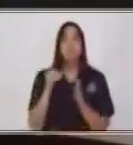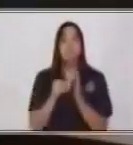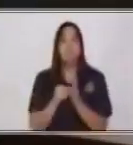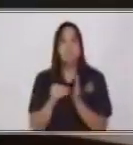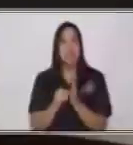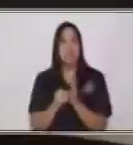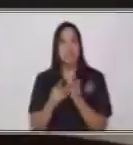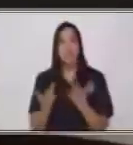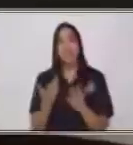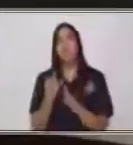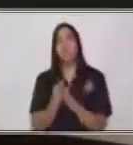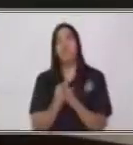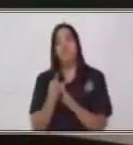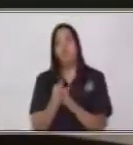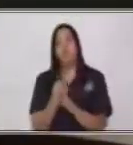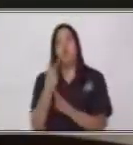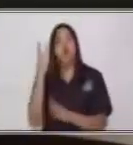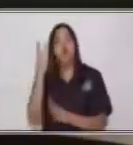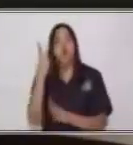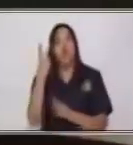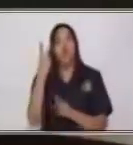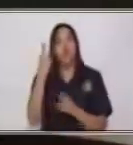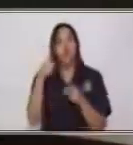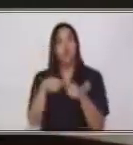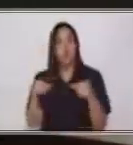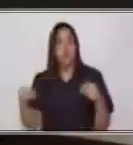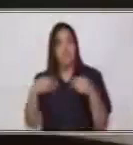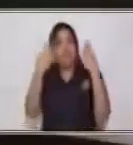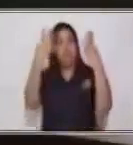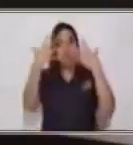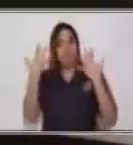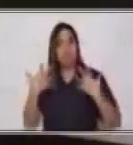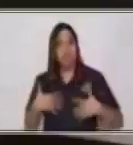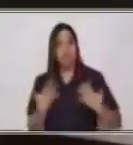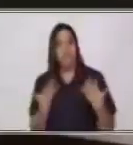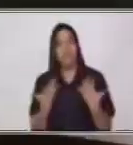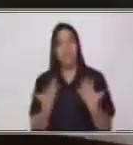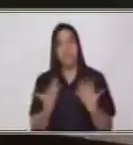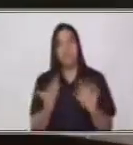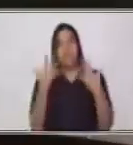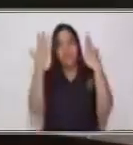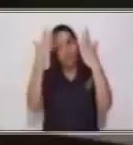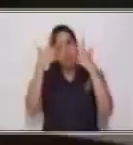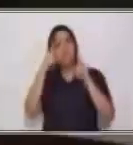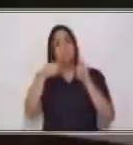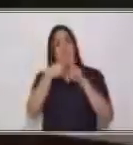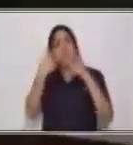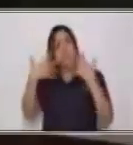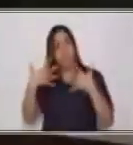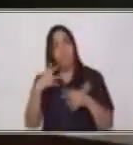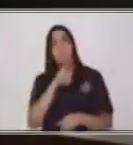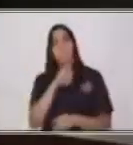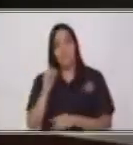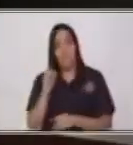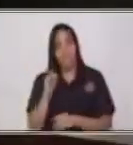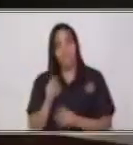Voy a usar dos billetes de 10 para pagarlo porque 10 más 10 son 20.